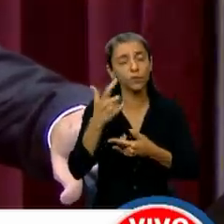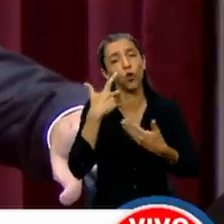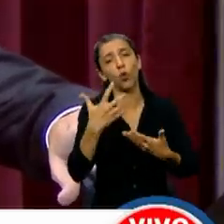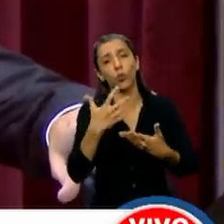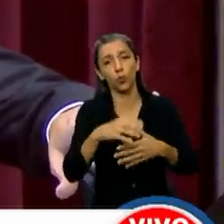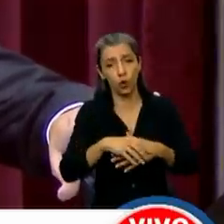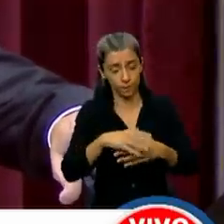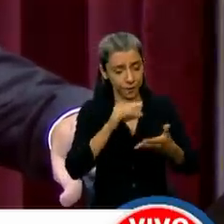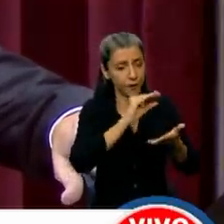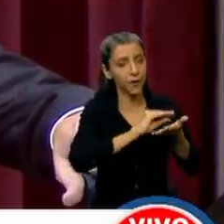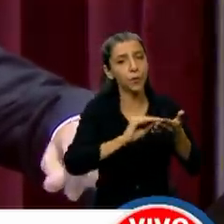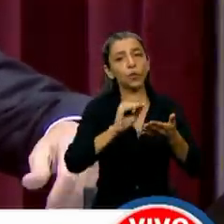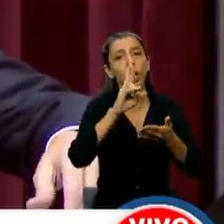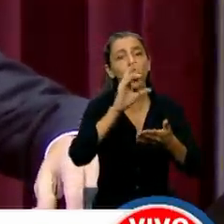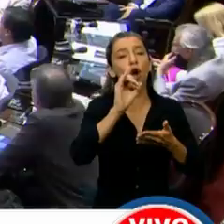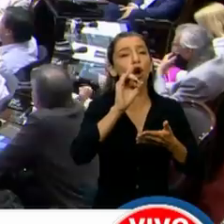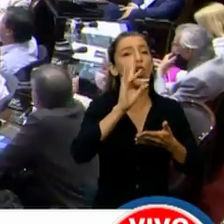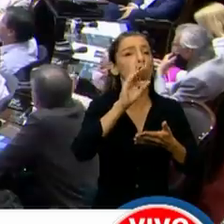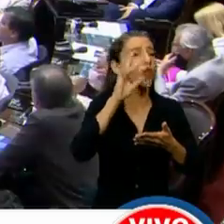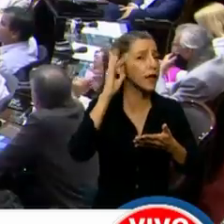acepta diputado rodríguez